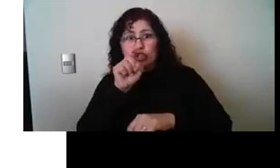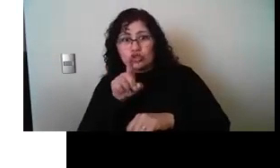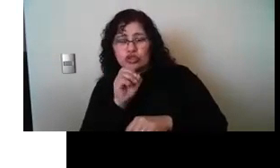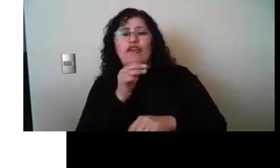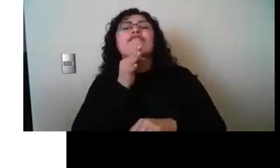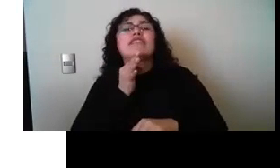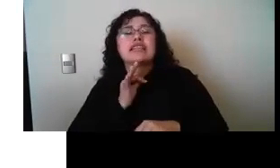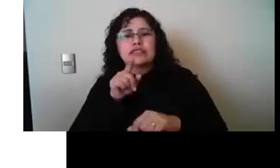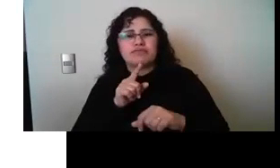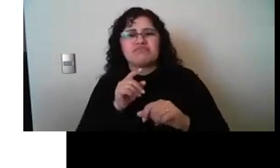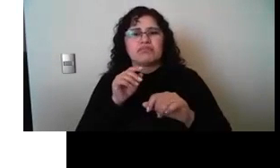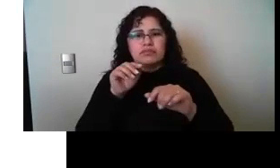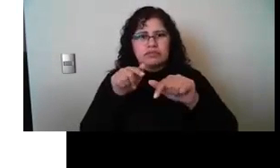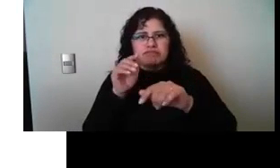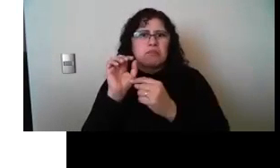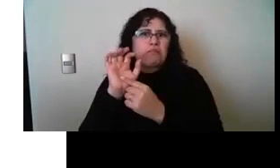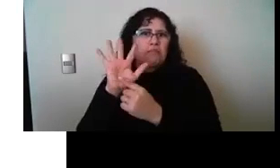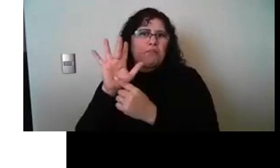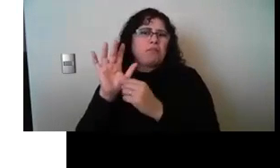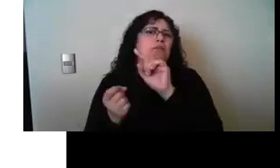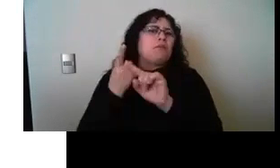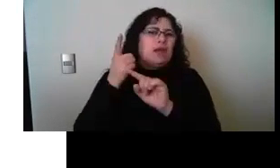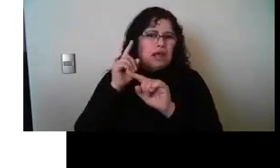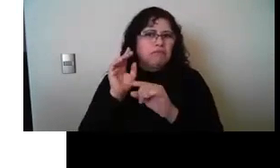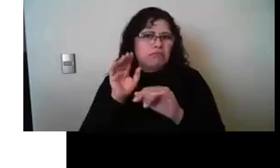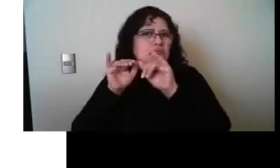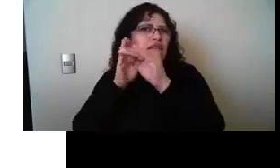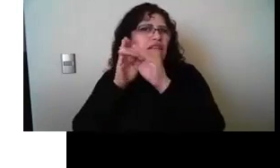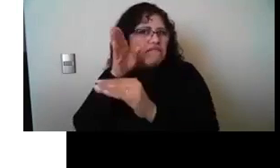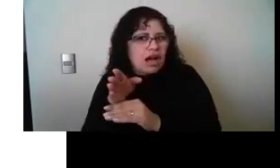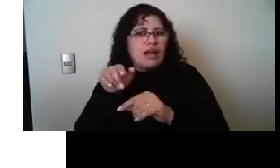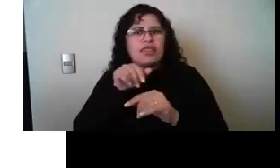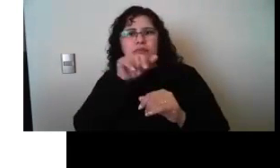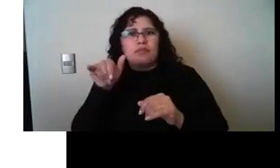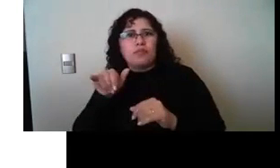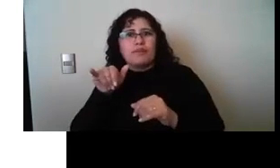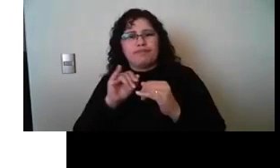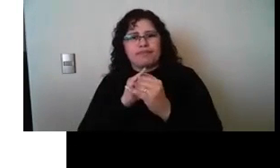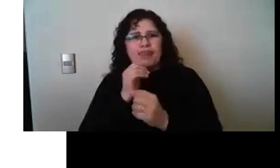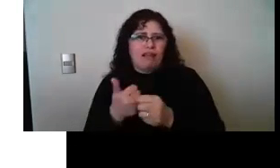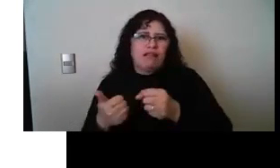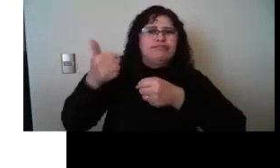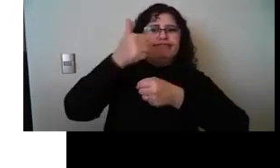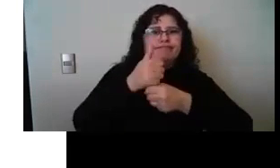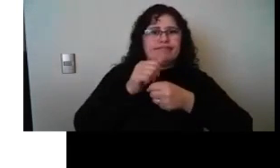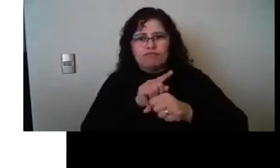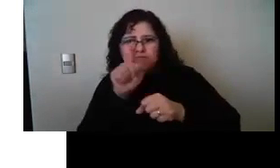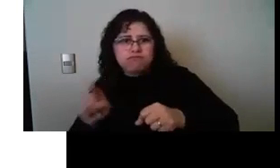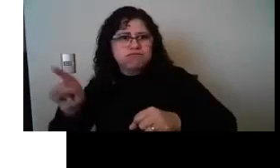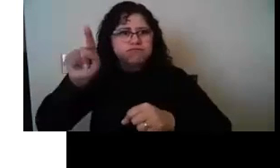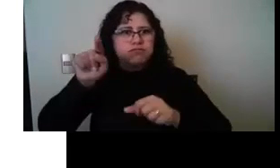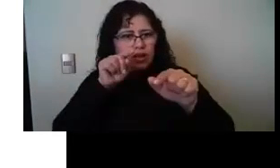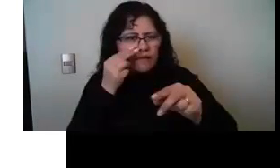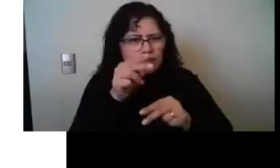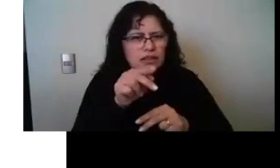el tálamo, si quisiera, recuerden, la proyección hacia el área sensitiva, aquí está marcada, en esta figura de acá,